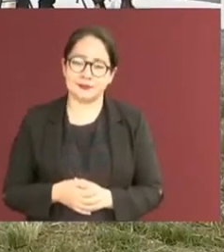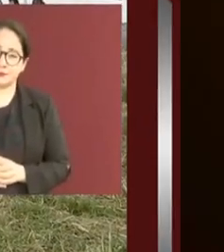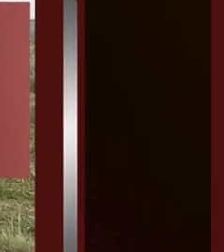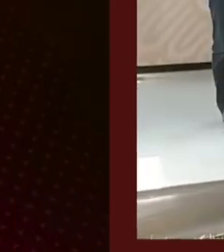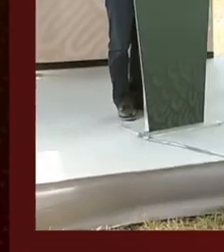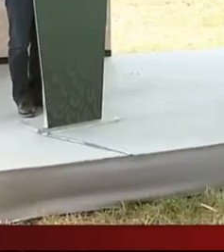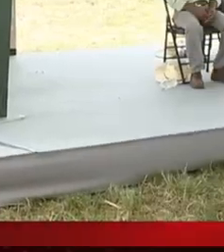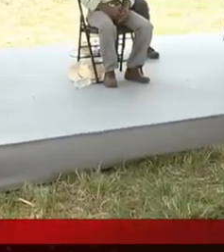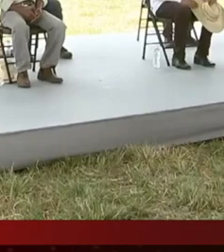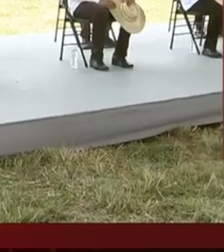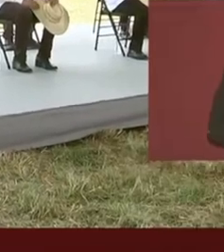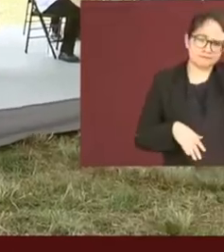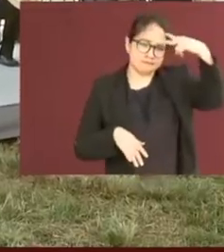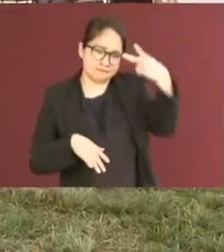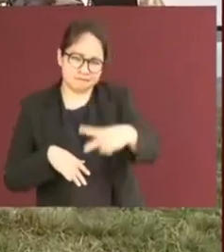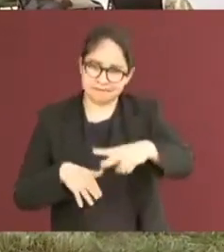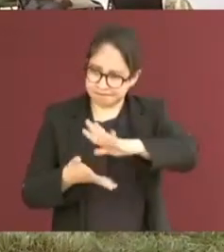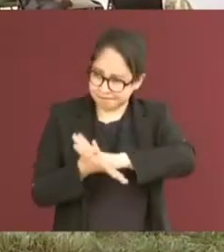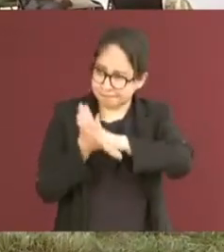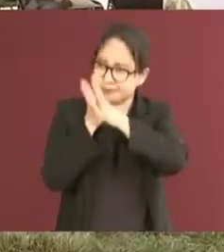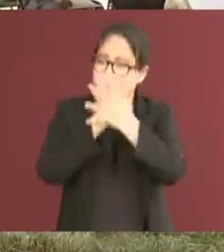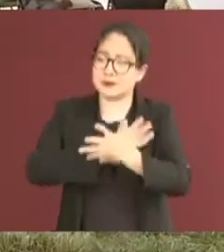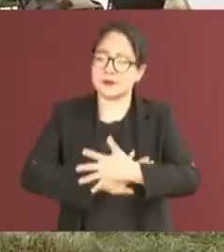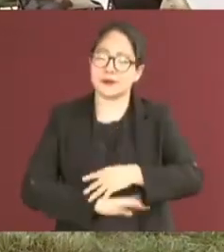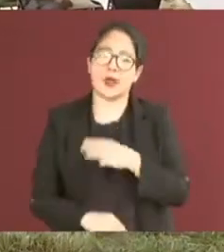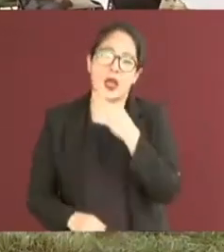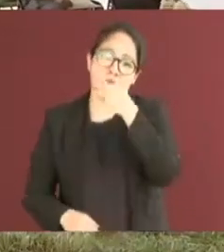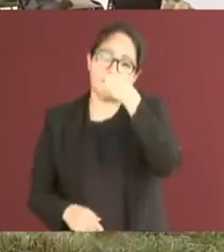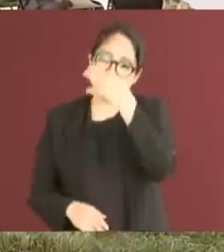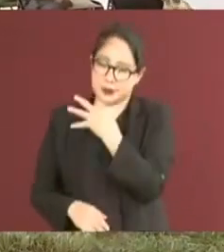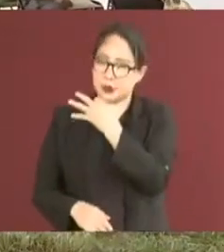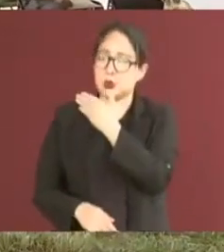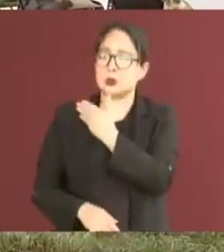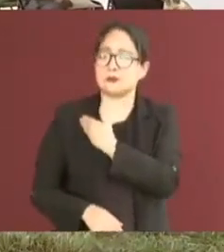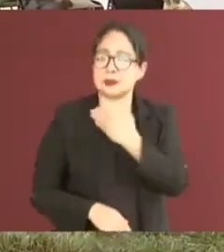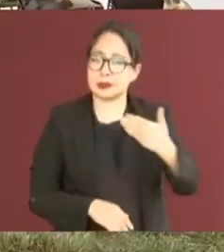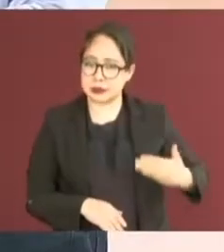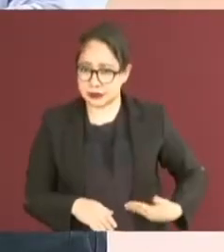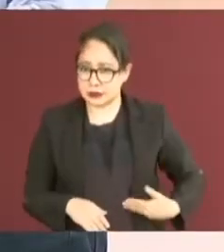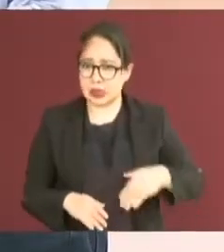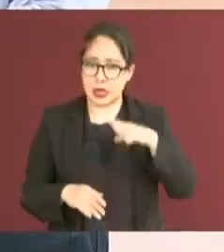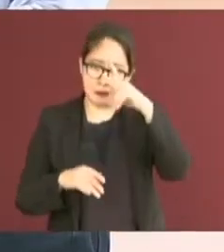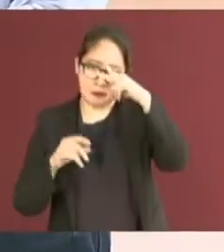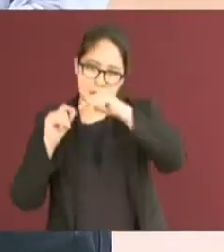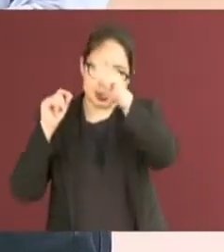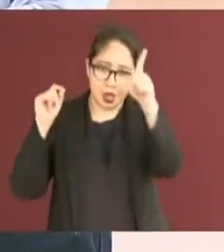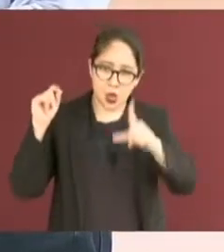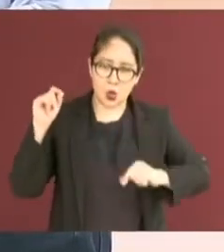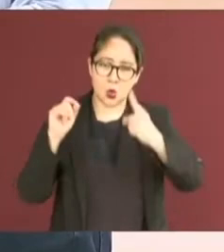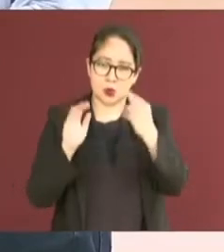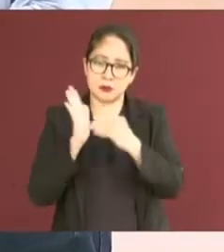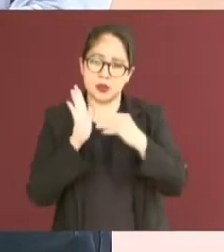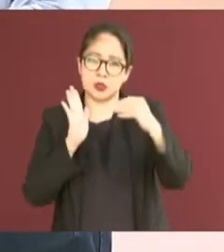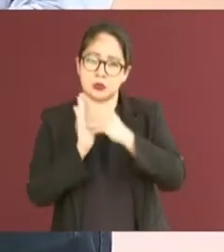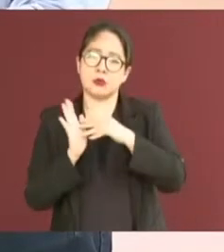de los campesinos. Quiero informarle, señor presidente, que a nivel nacional se han establecido